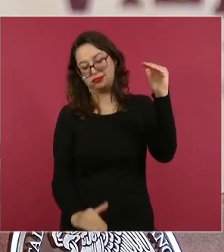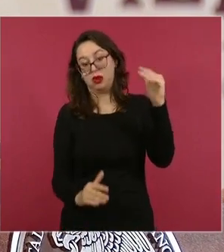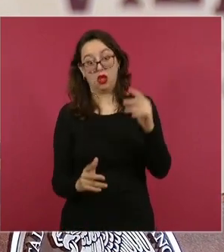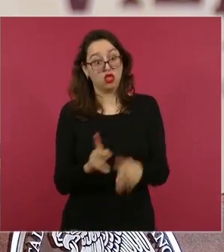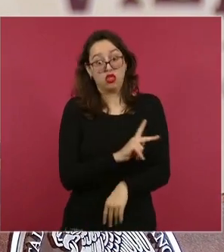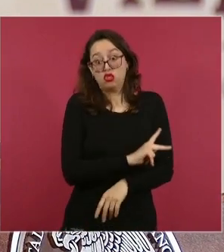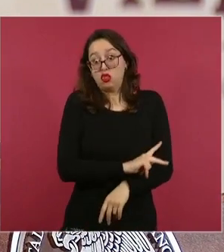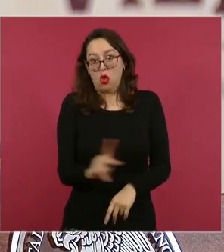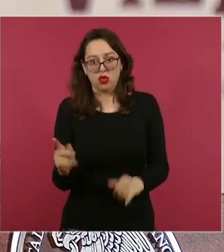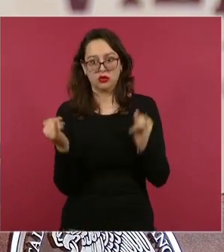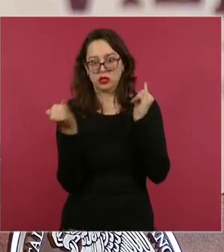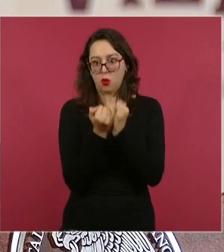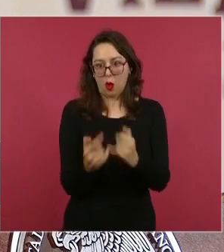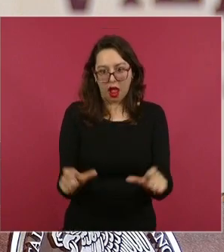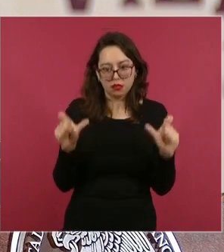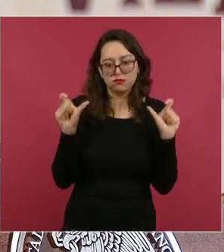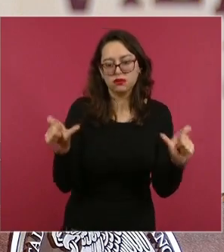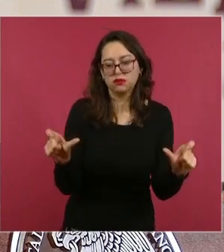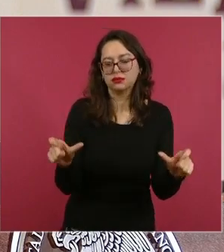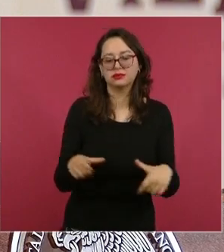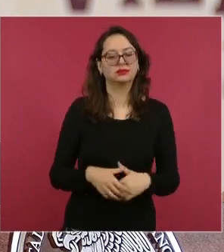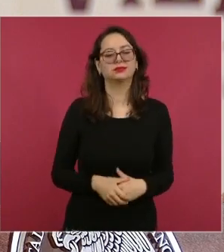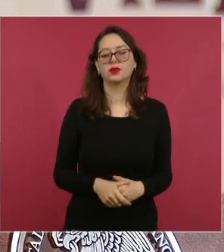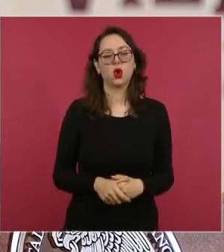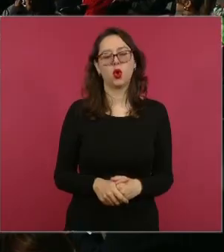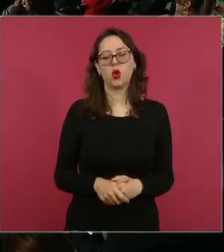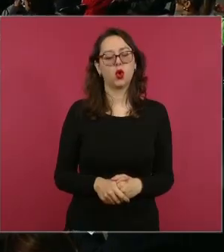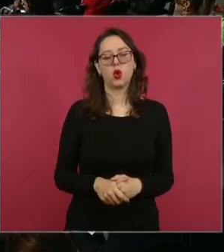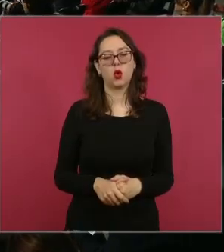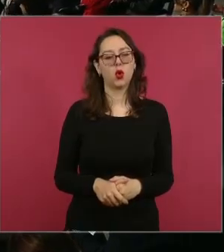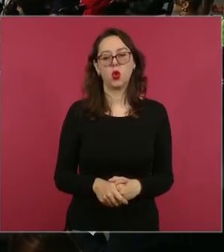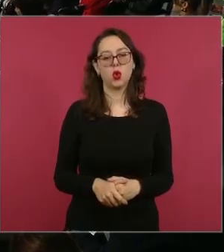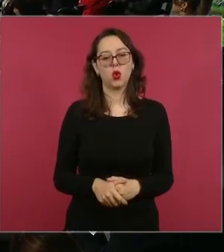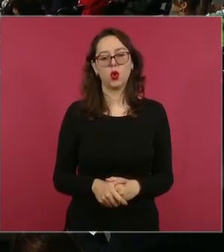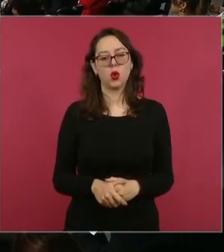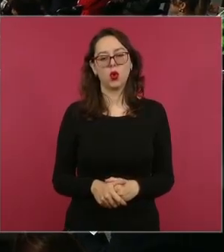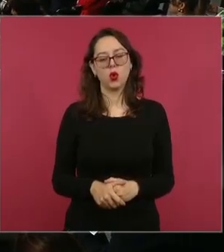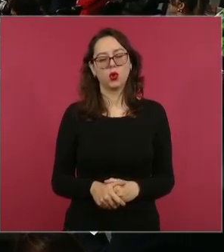Pues y luego la trami